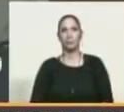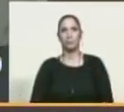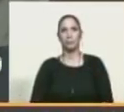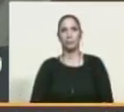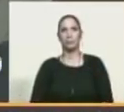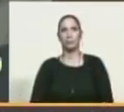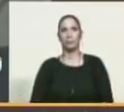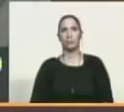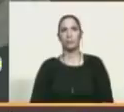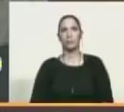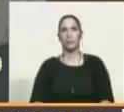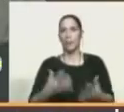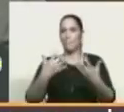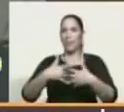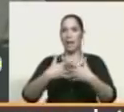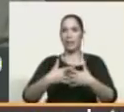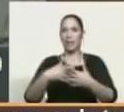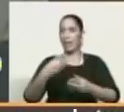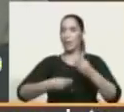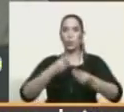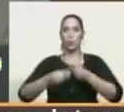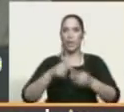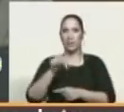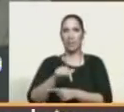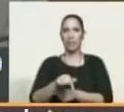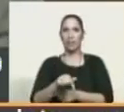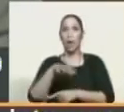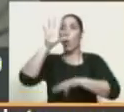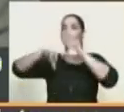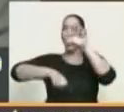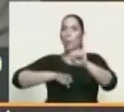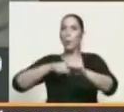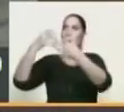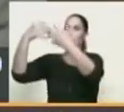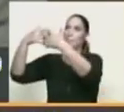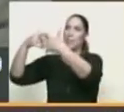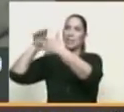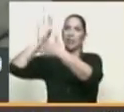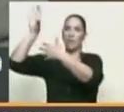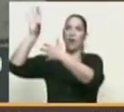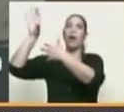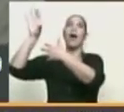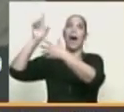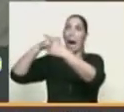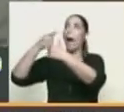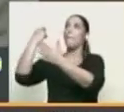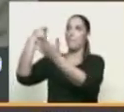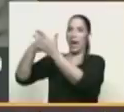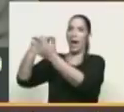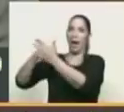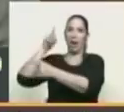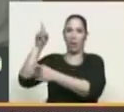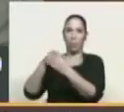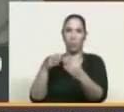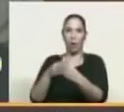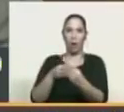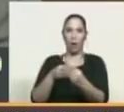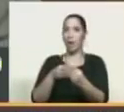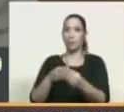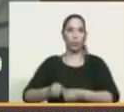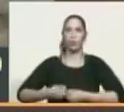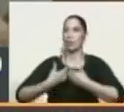una maquinaria que no se produce aquí. O le compró una empresa de afuera una maquinaria, tiene que pagarla. O sea, no se la van a regalar al